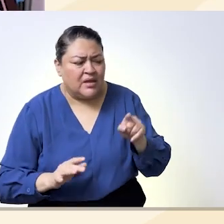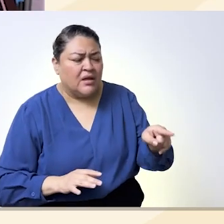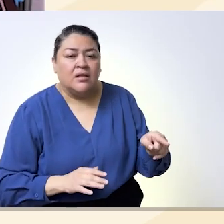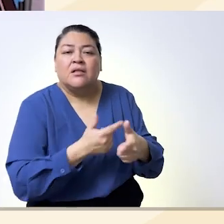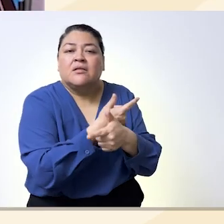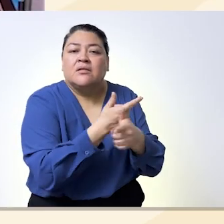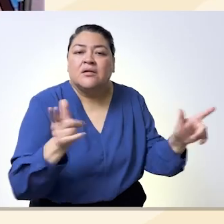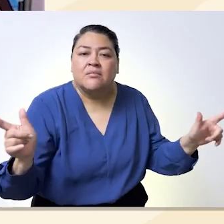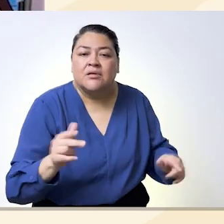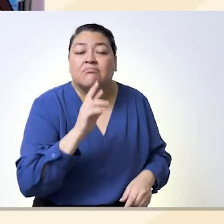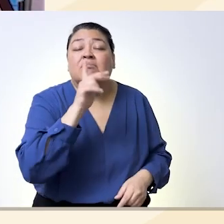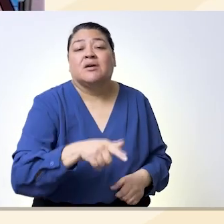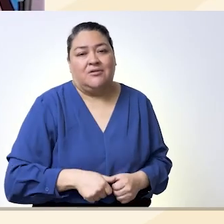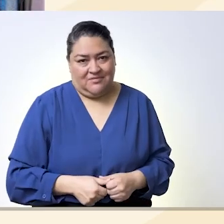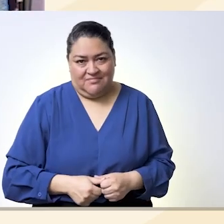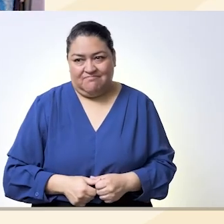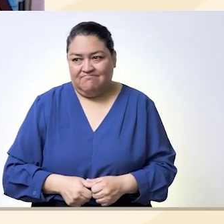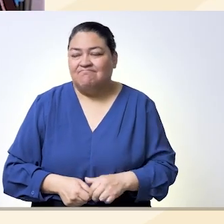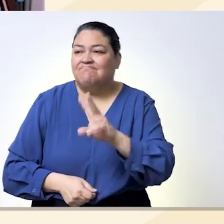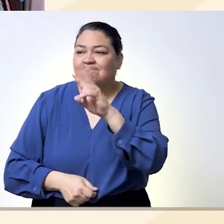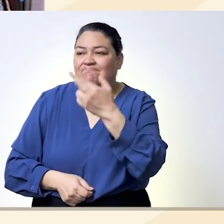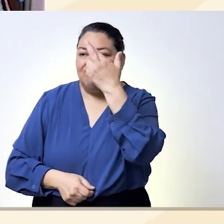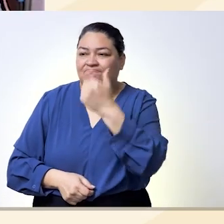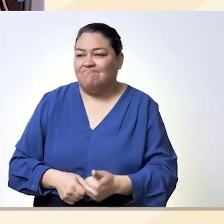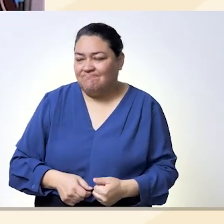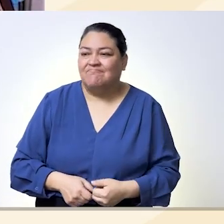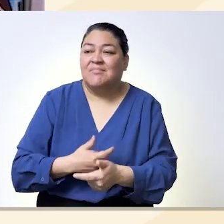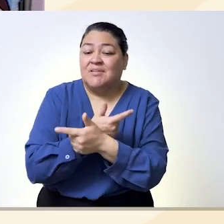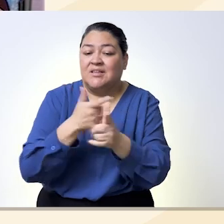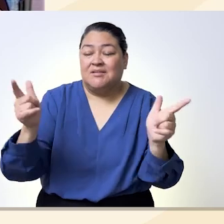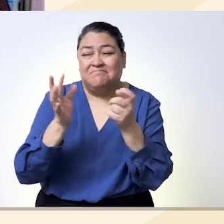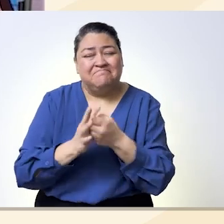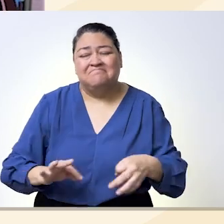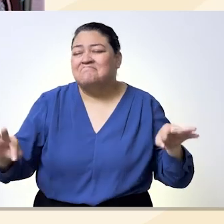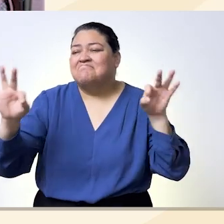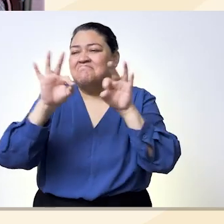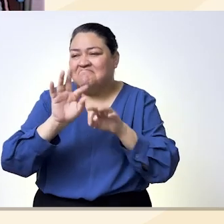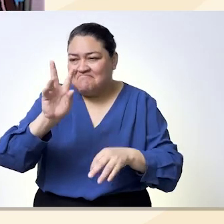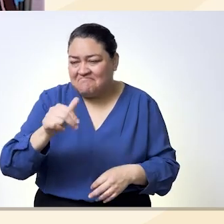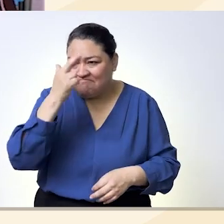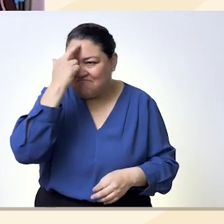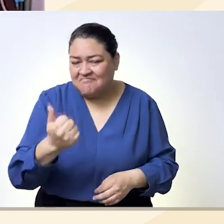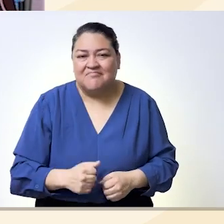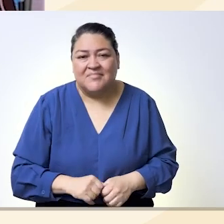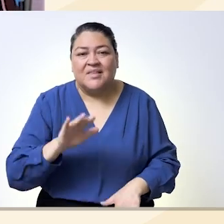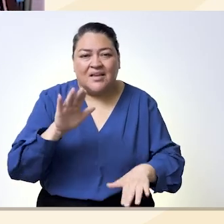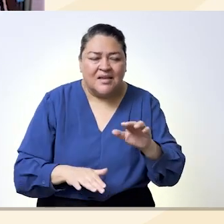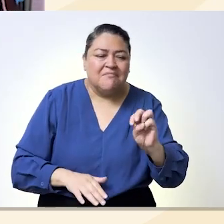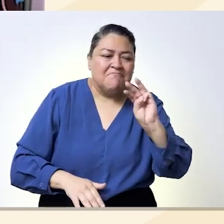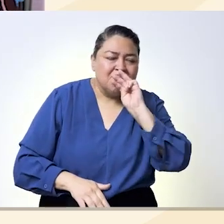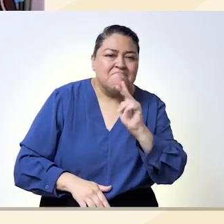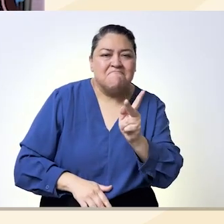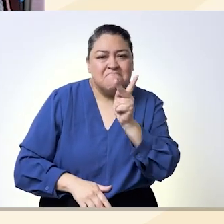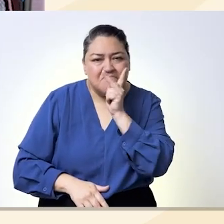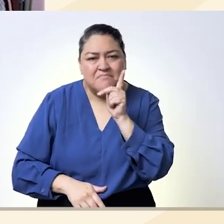Importantísimo la cuestión de la libertad, ¿no? Porque también lo que decían hace un momento, cuando le dicen a mamá, papá, la persona tutora, tu niño,